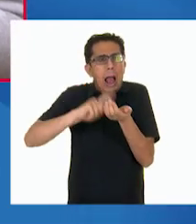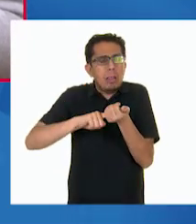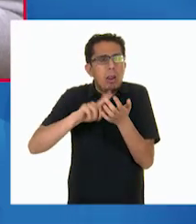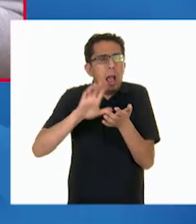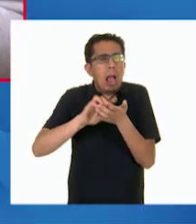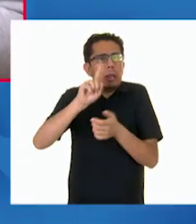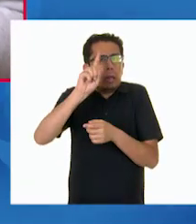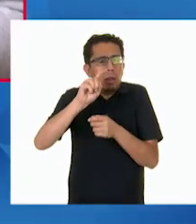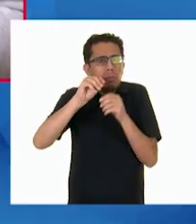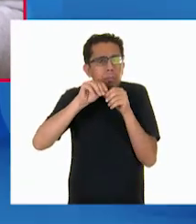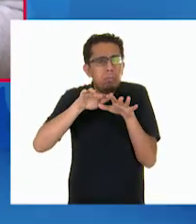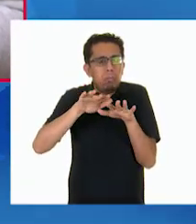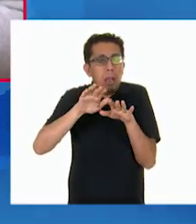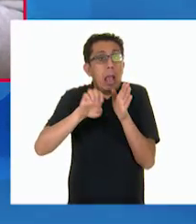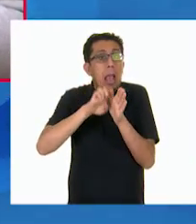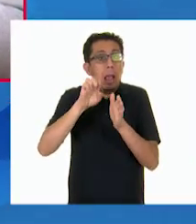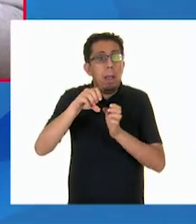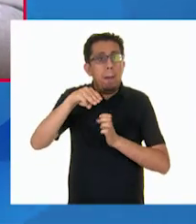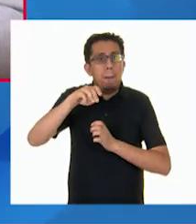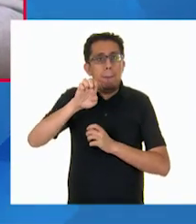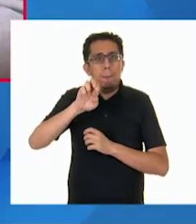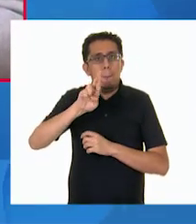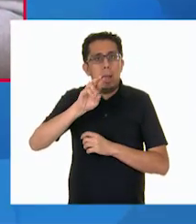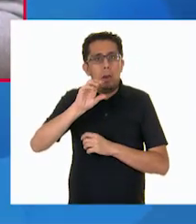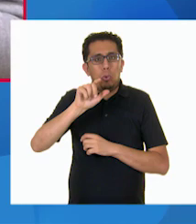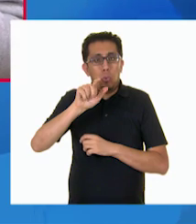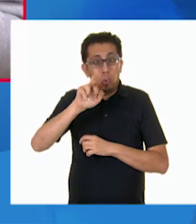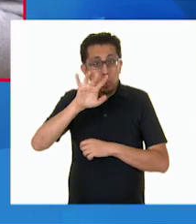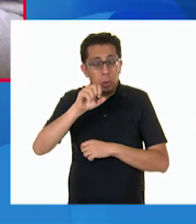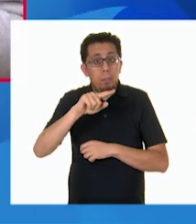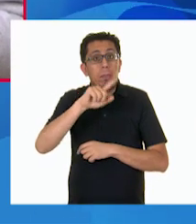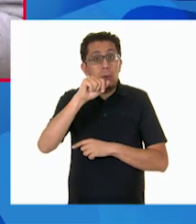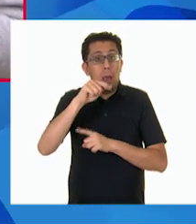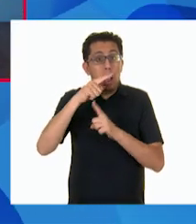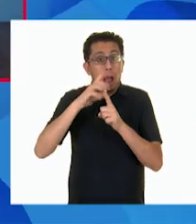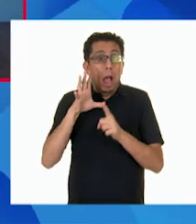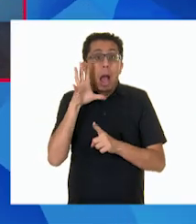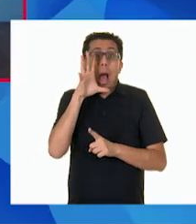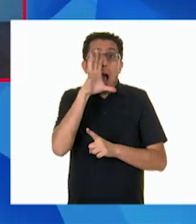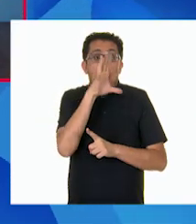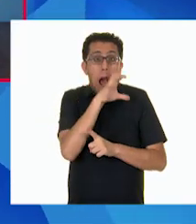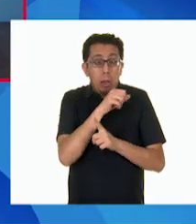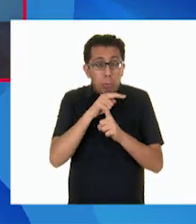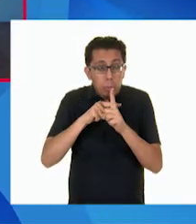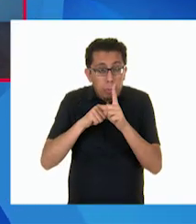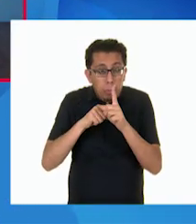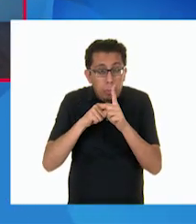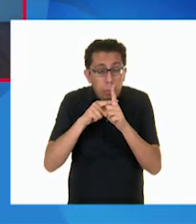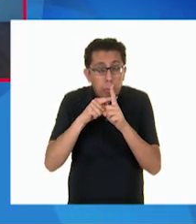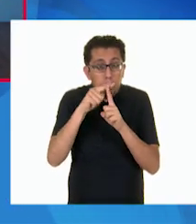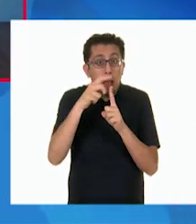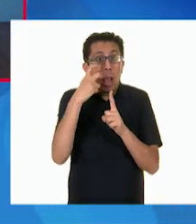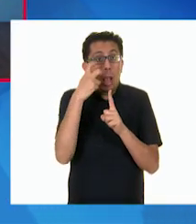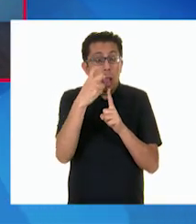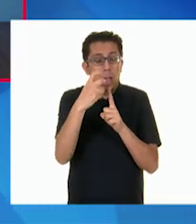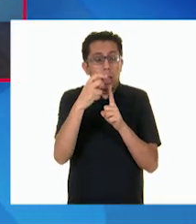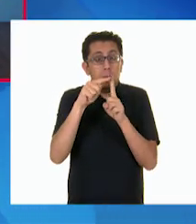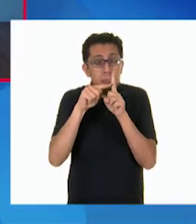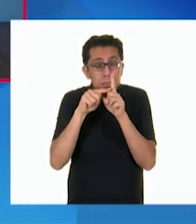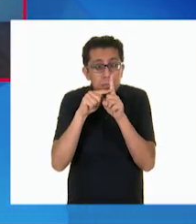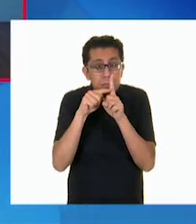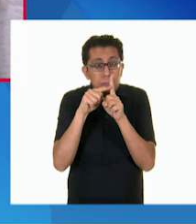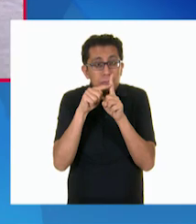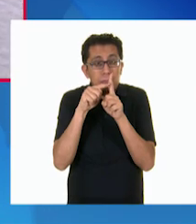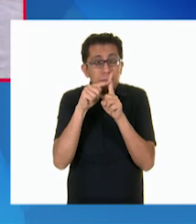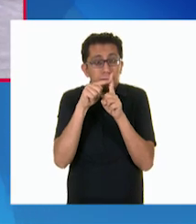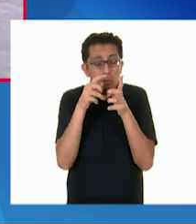por ejemplo, mercurio o alcohol. Cuando sube la temperatura, el líquido comienza a crecer en